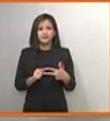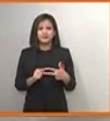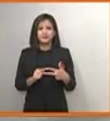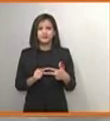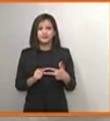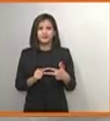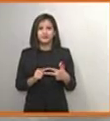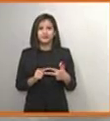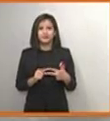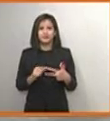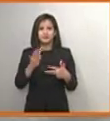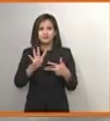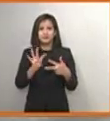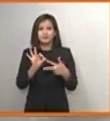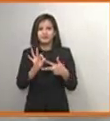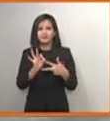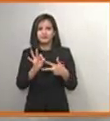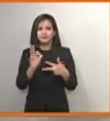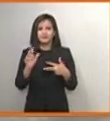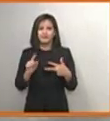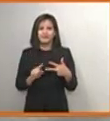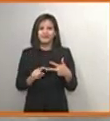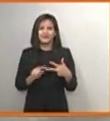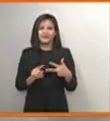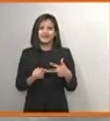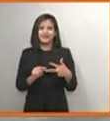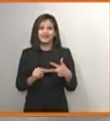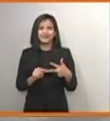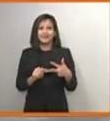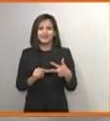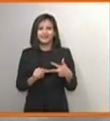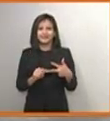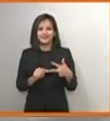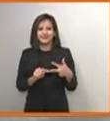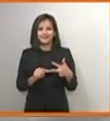porque es el 49. Tercer y decisivo número ganador